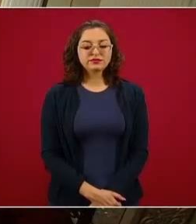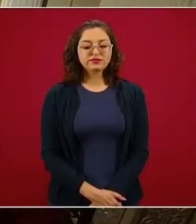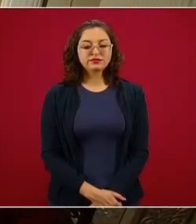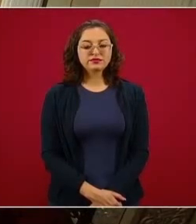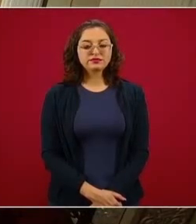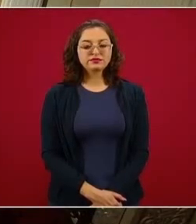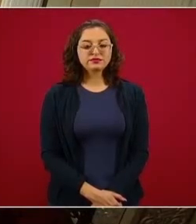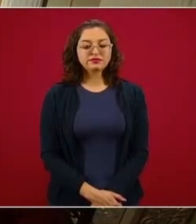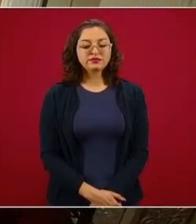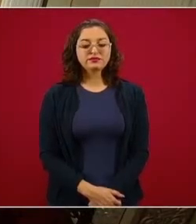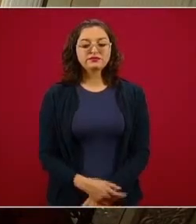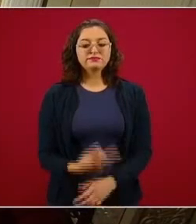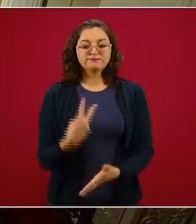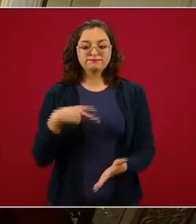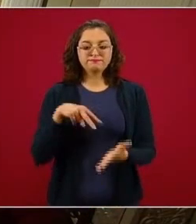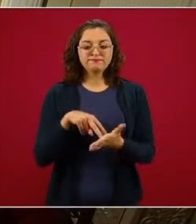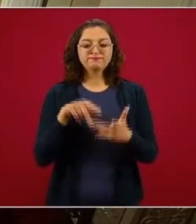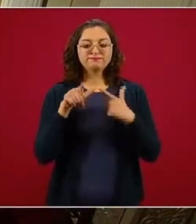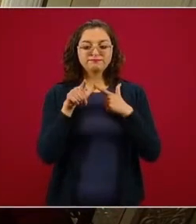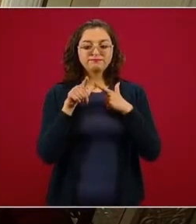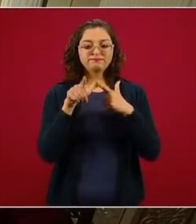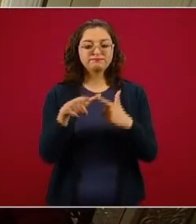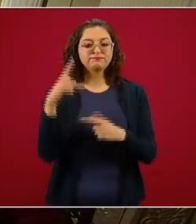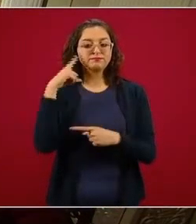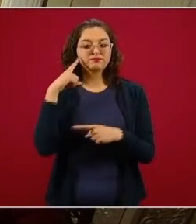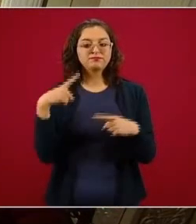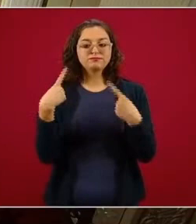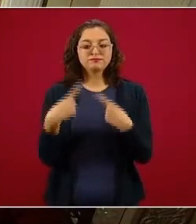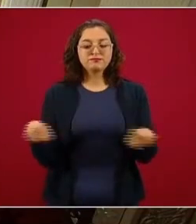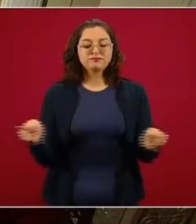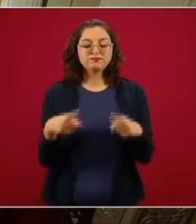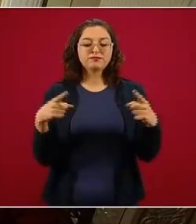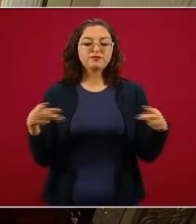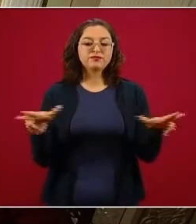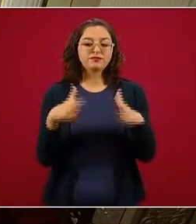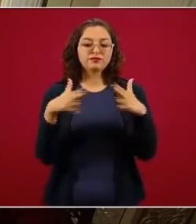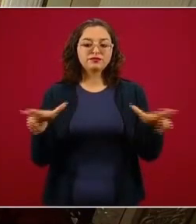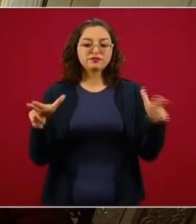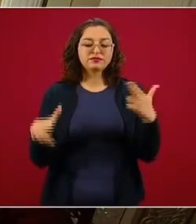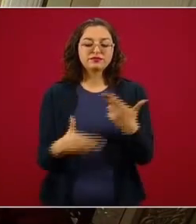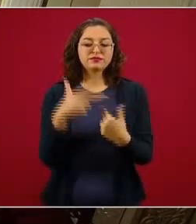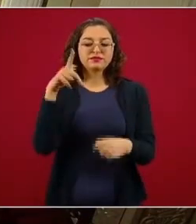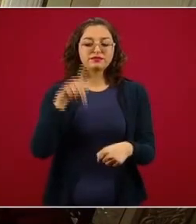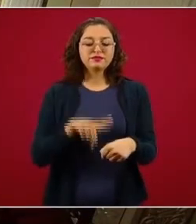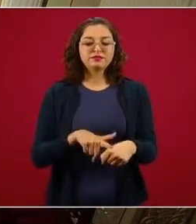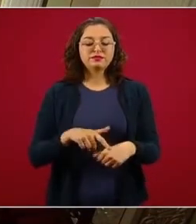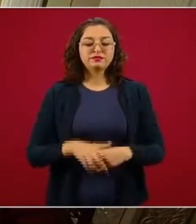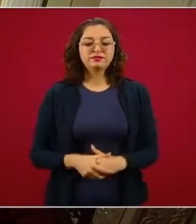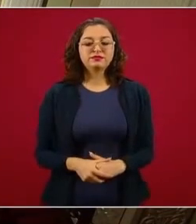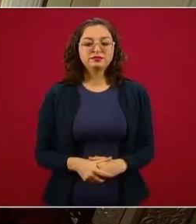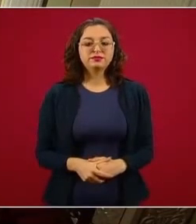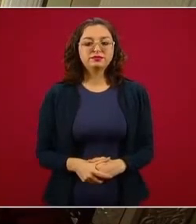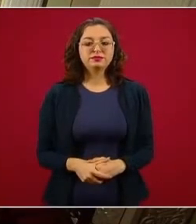Se les invita a permanecer de pie para entonar nuestro himno nacional.